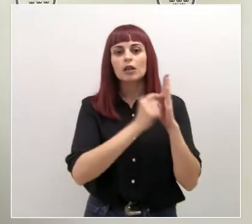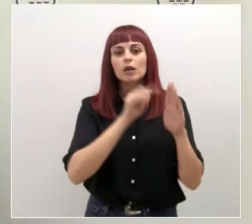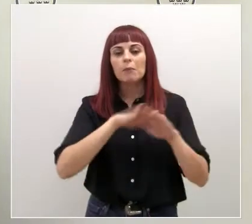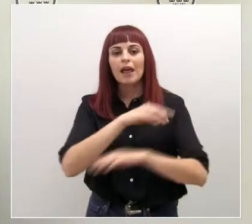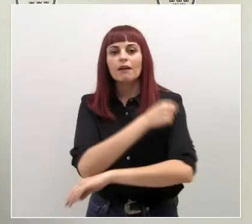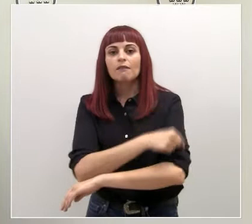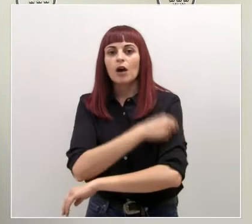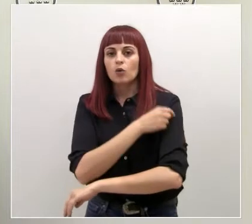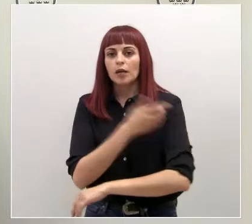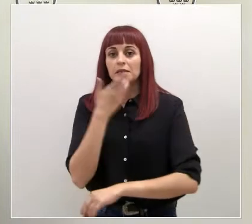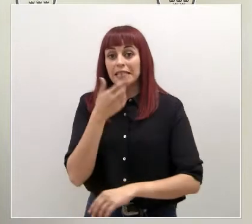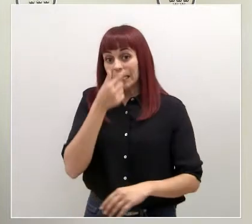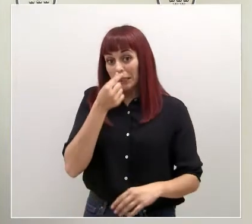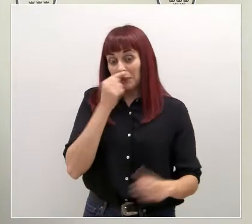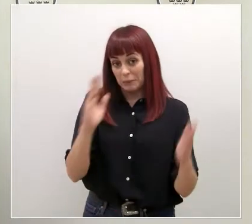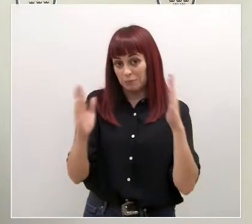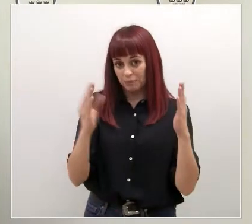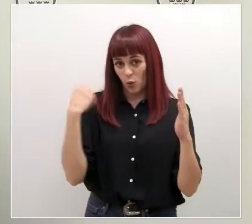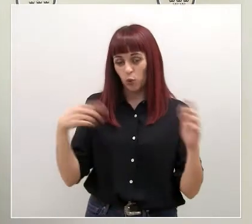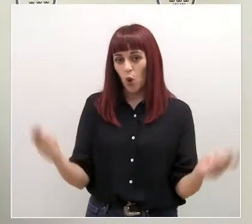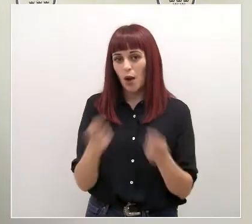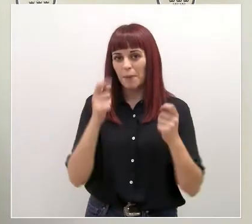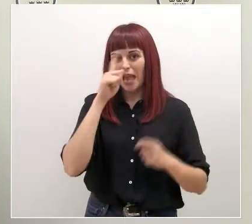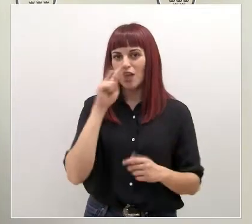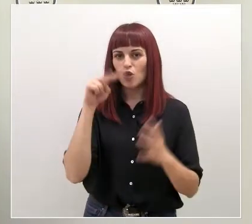vacunas frente a la gripe estacional de la campaña